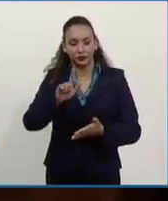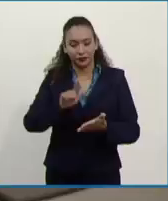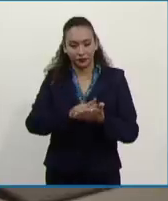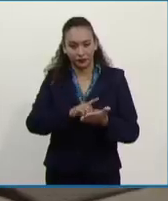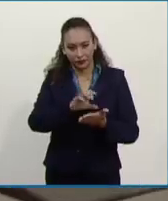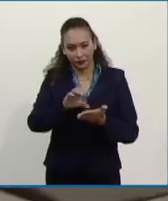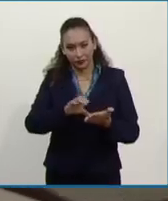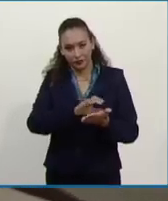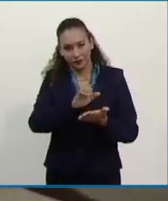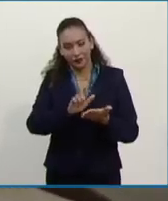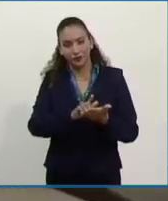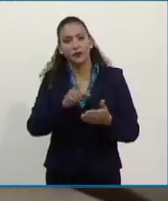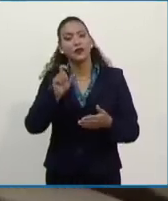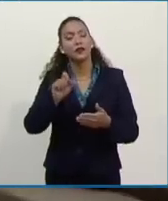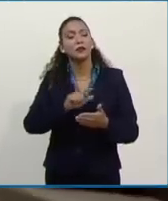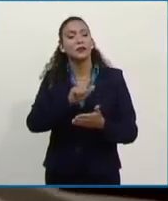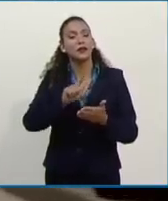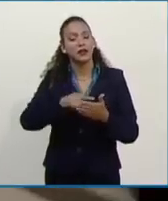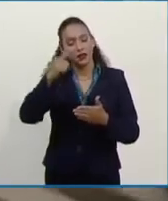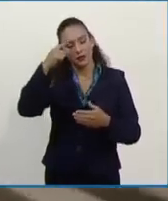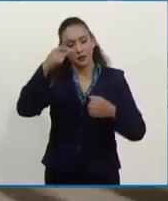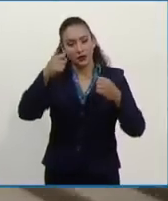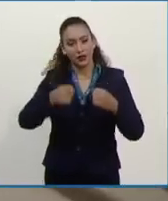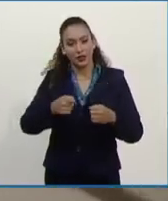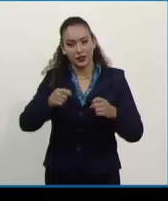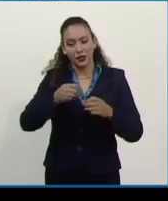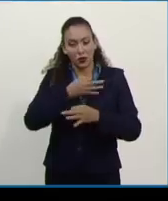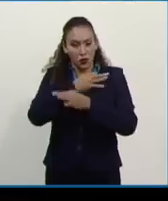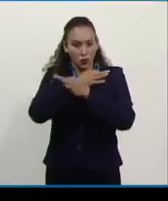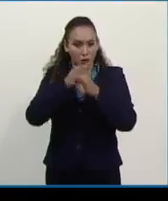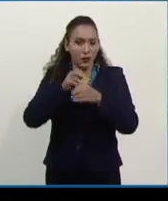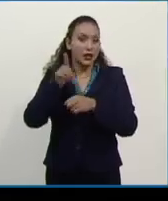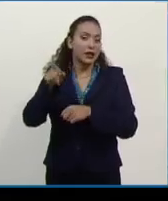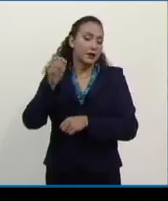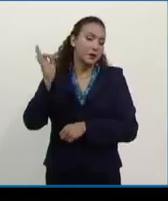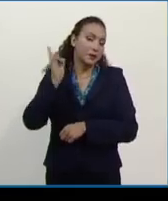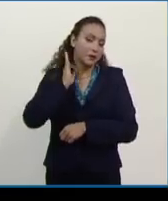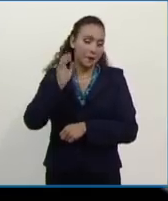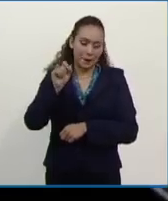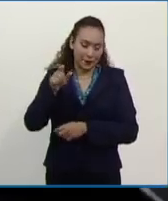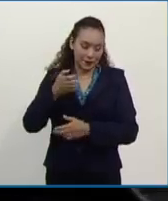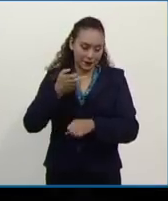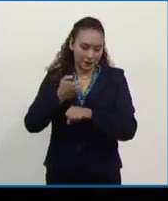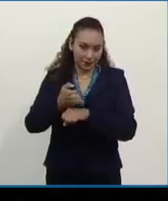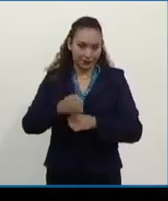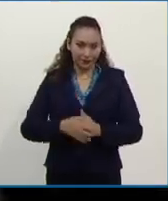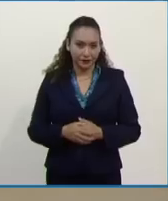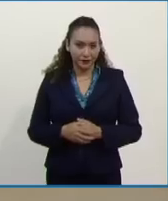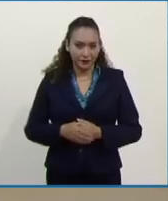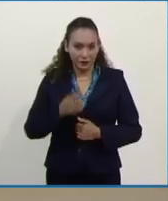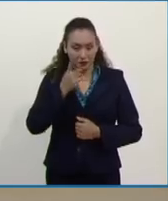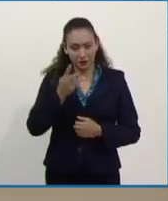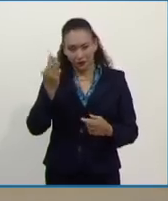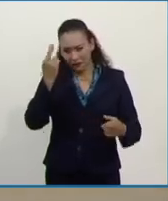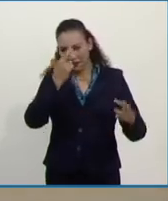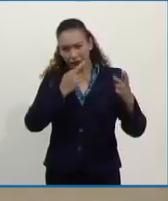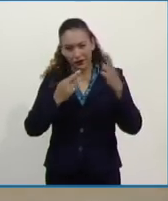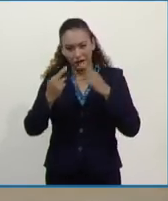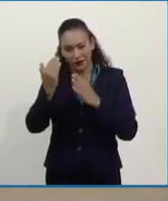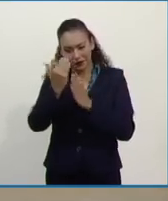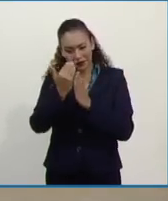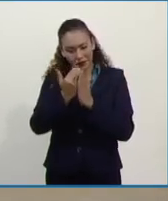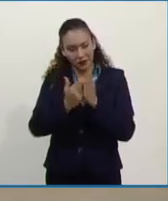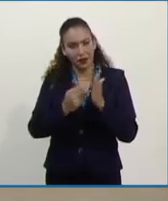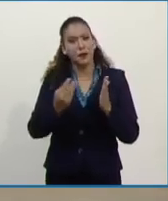Constitución, así como de las leyes de seguridad pública y orgánica de la Fiscalía, todas de ese estado. Declaró válidas las disposiciones que